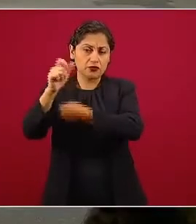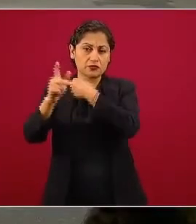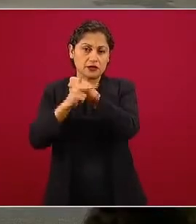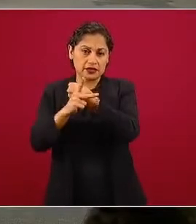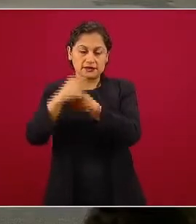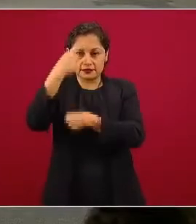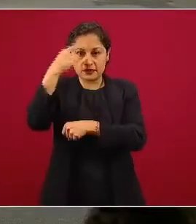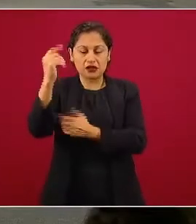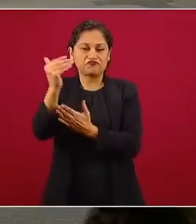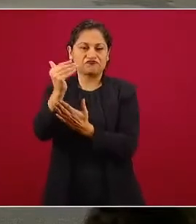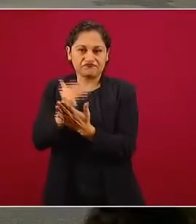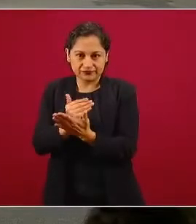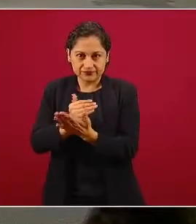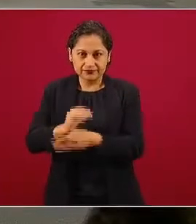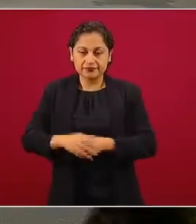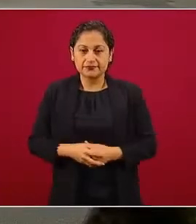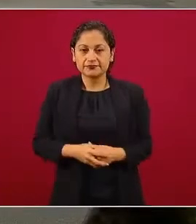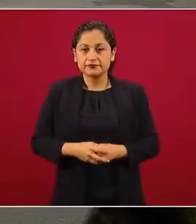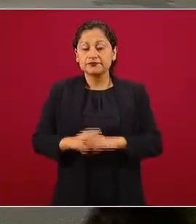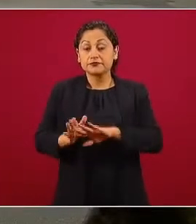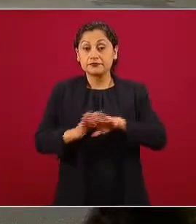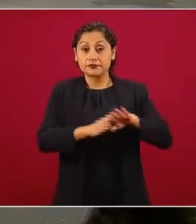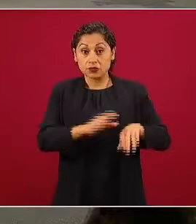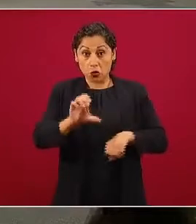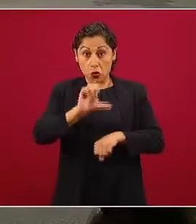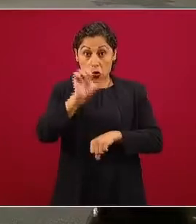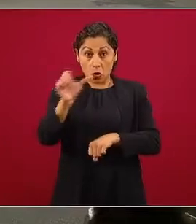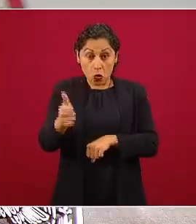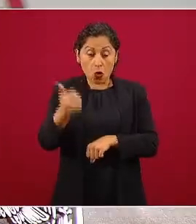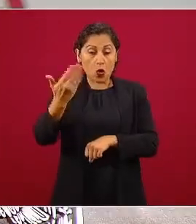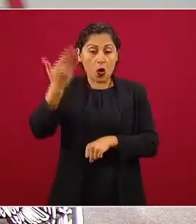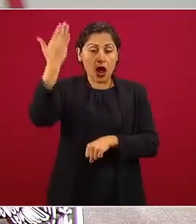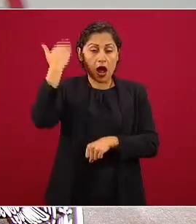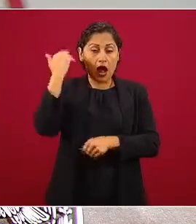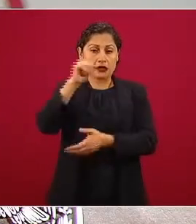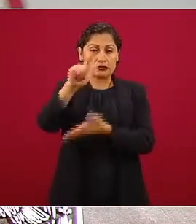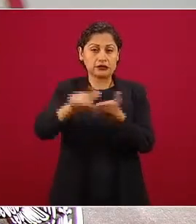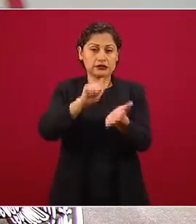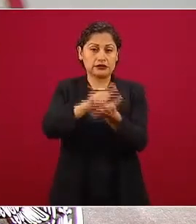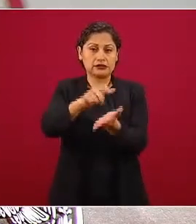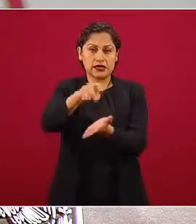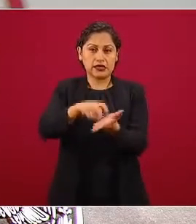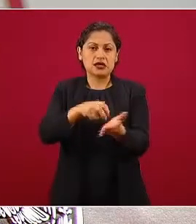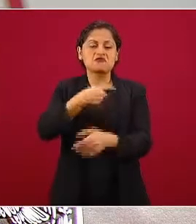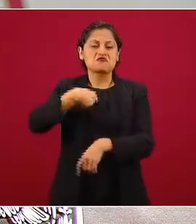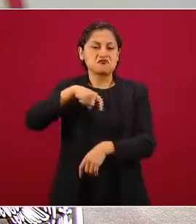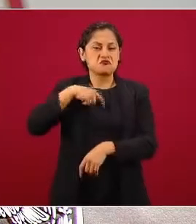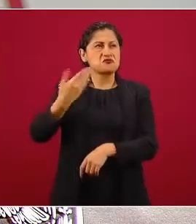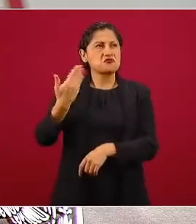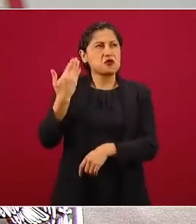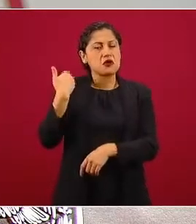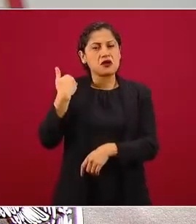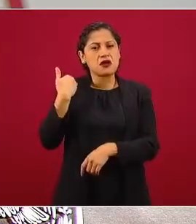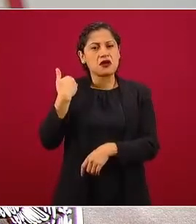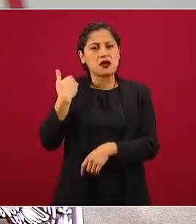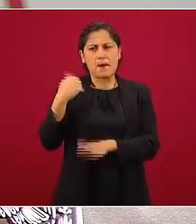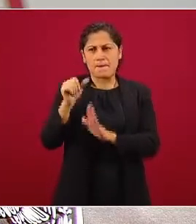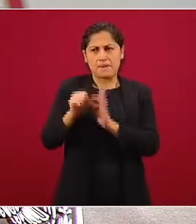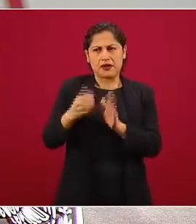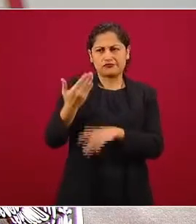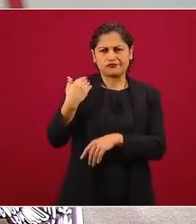internacionales. Y finalmente había otra reforma que nosotros habíamos planteado, que enviamos al Congreso hace ya algunos